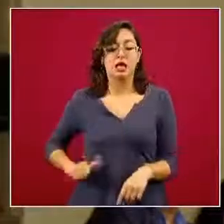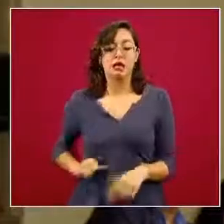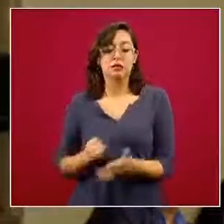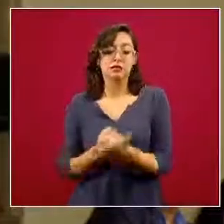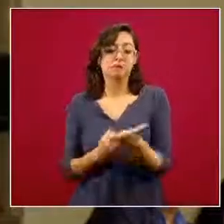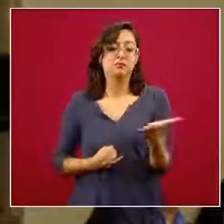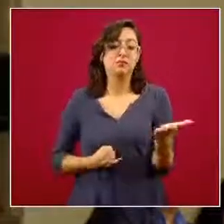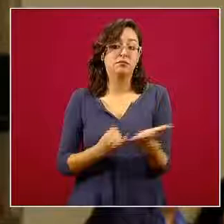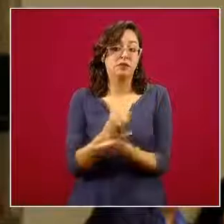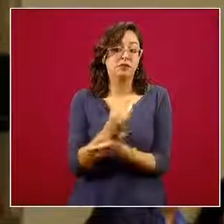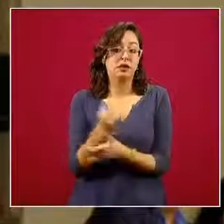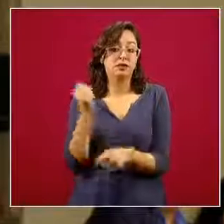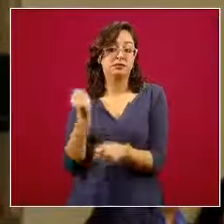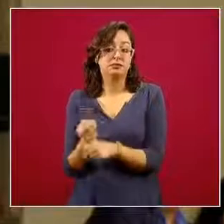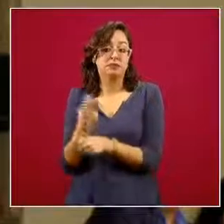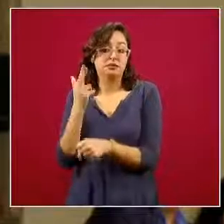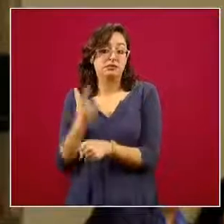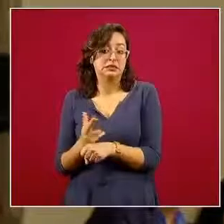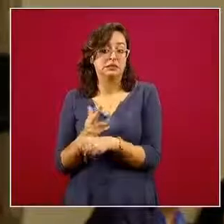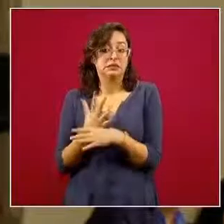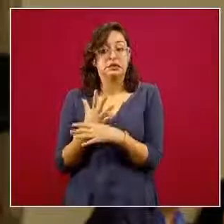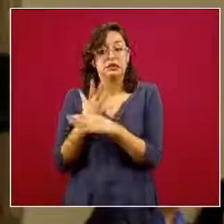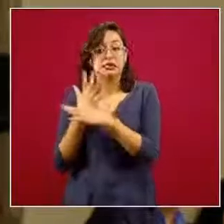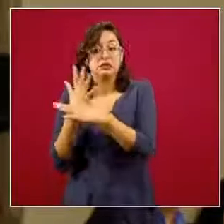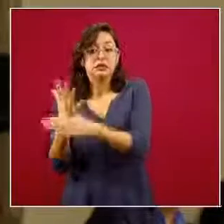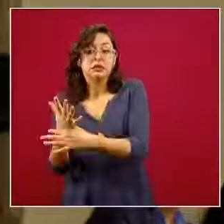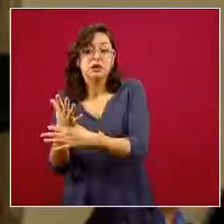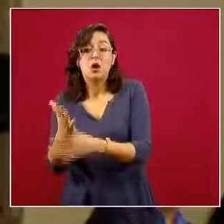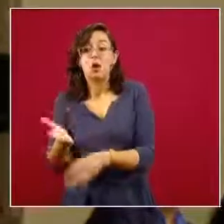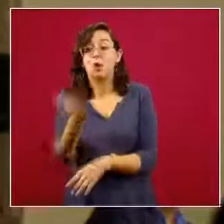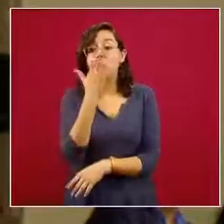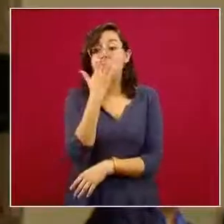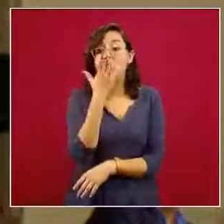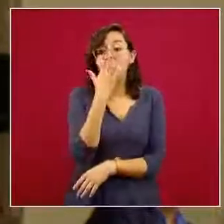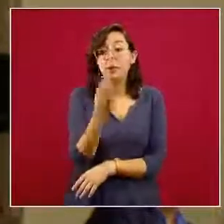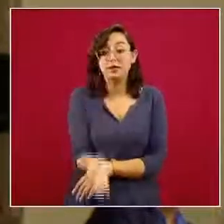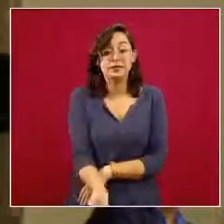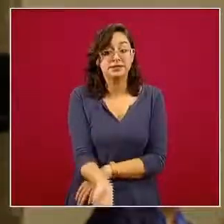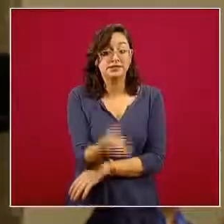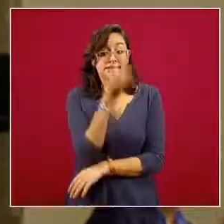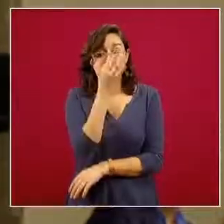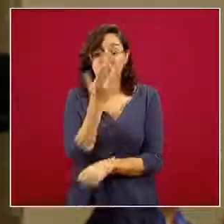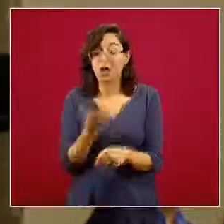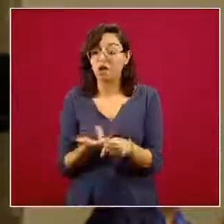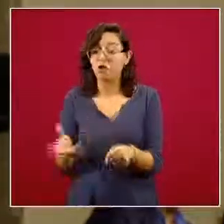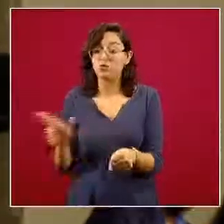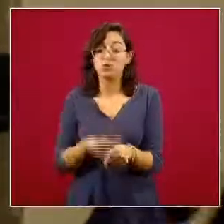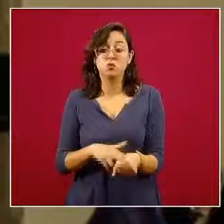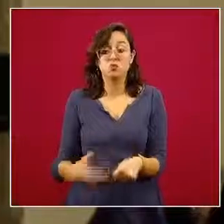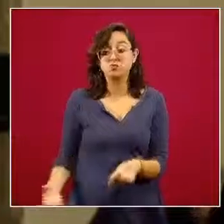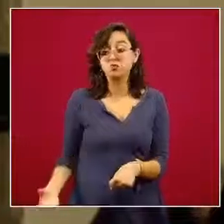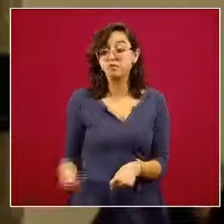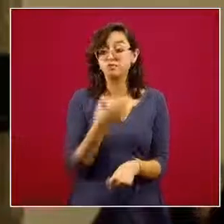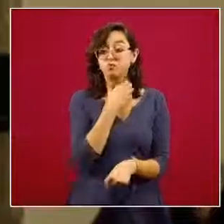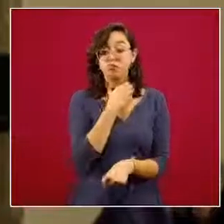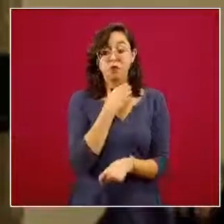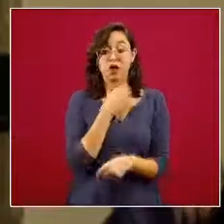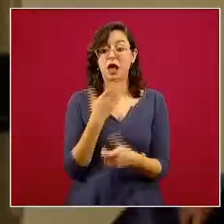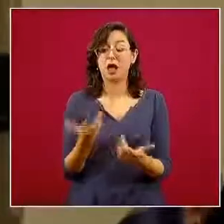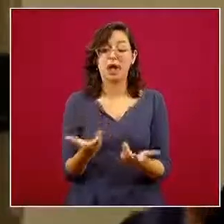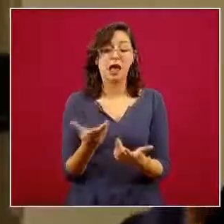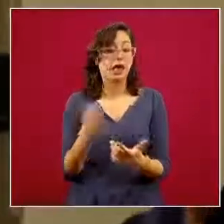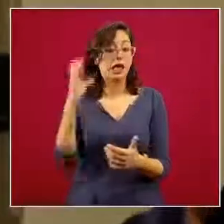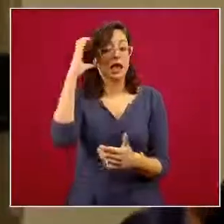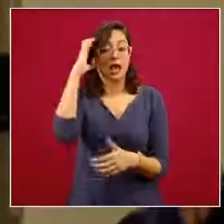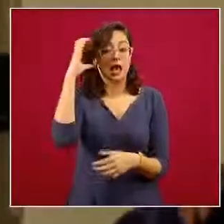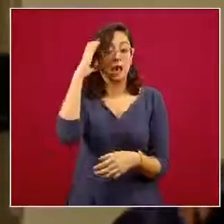porque el secretario dijo que en Sonora estábamos casi a punto de saturar el sistema hospitalario y que no había camas de